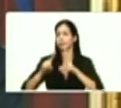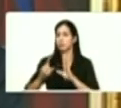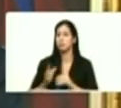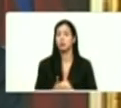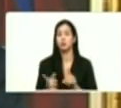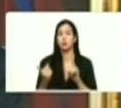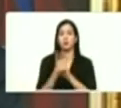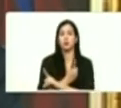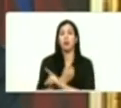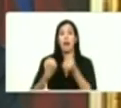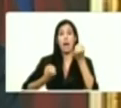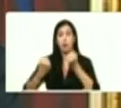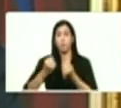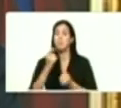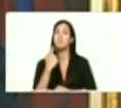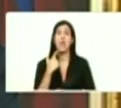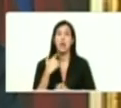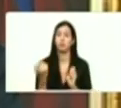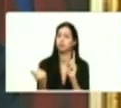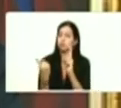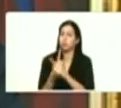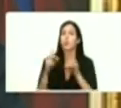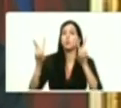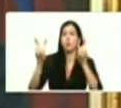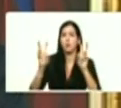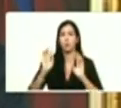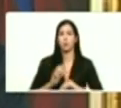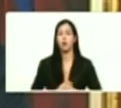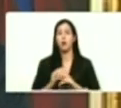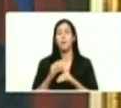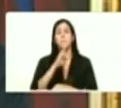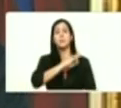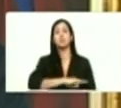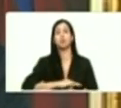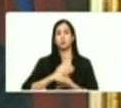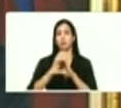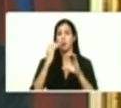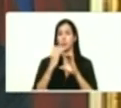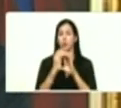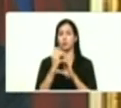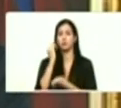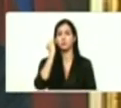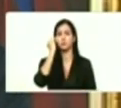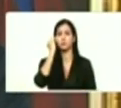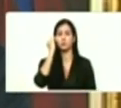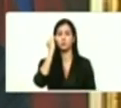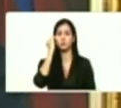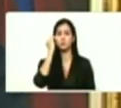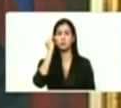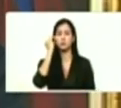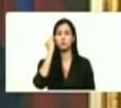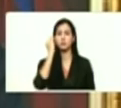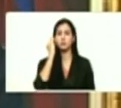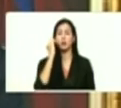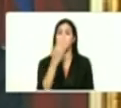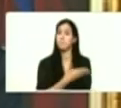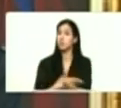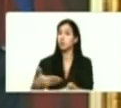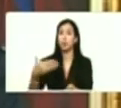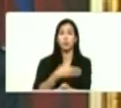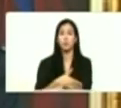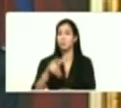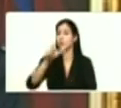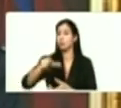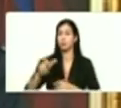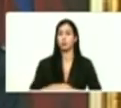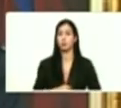sustitución de flota y la misión transporte de los millones de pasajeros